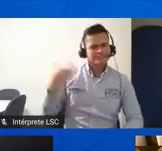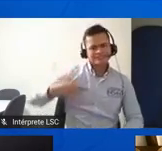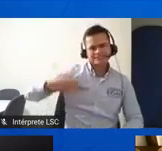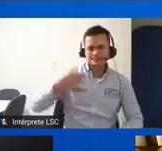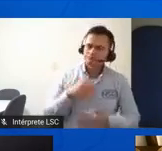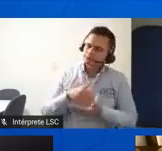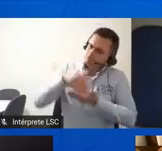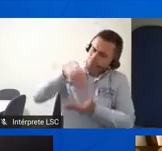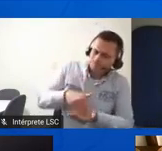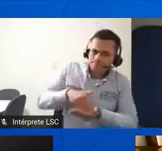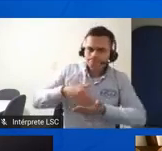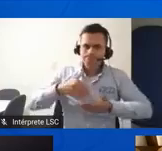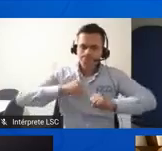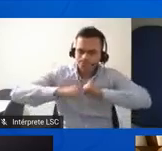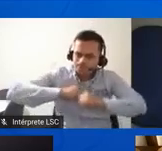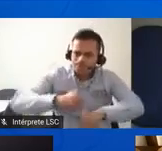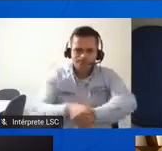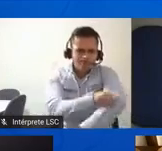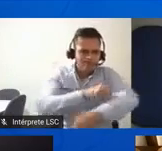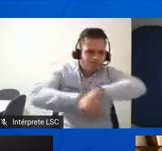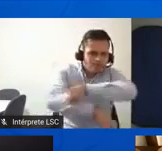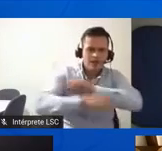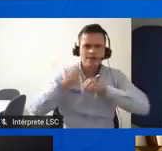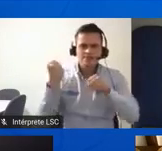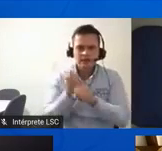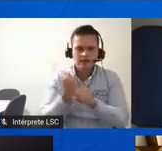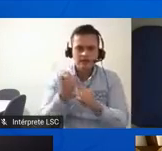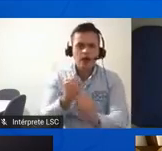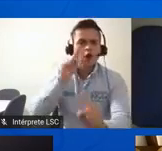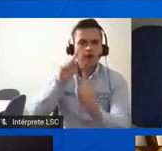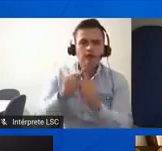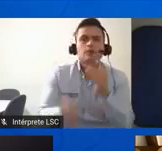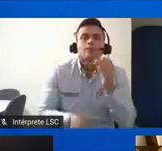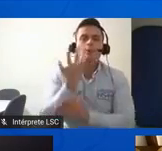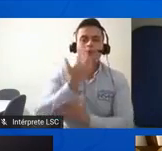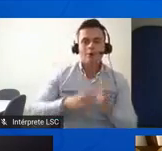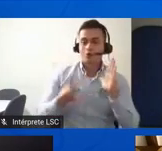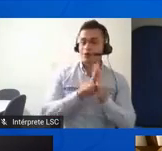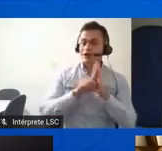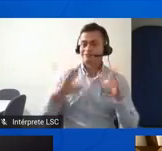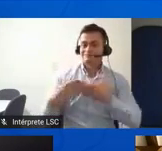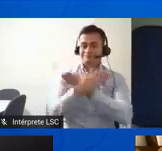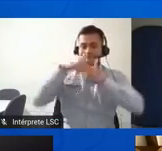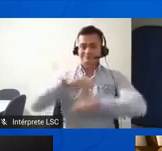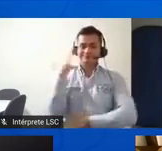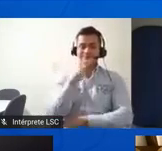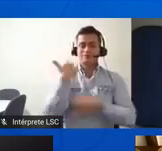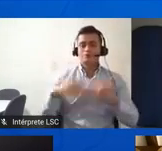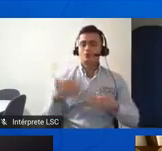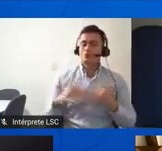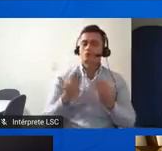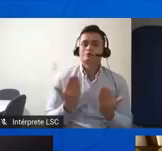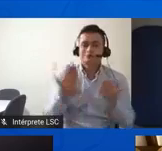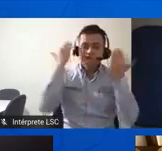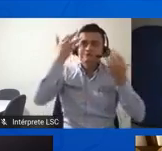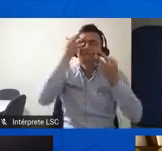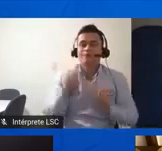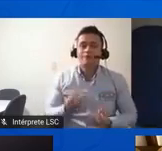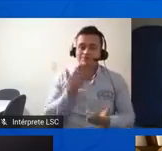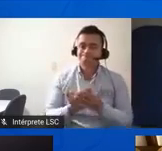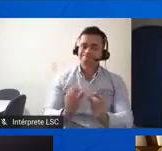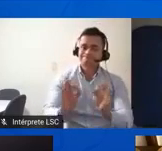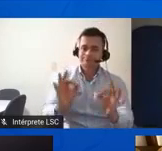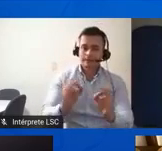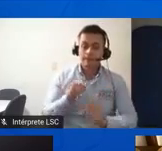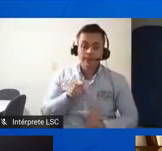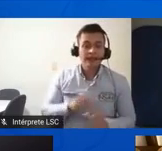se pudiera lograr esta ley de la República que anhelamos tanto y que va a permitir precisamente